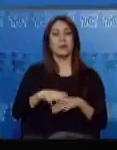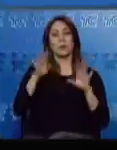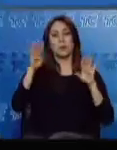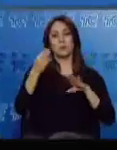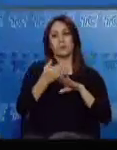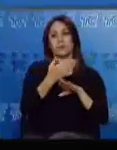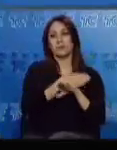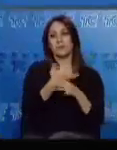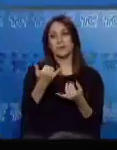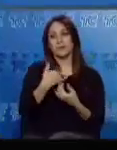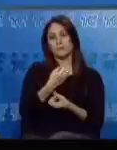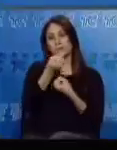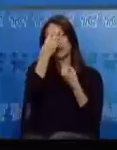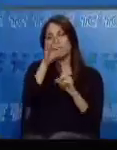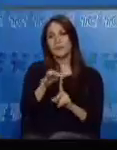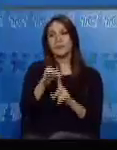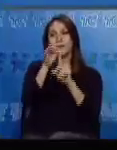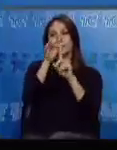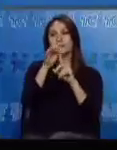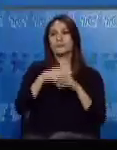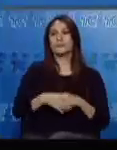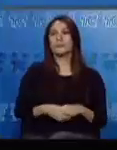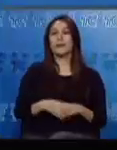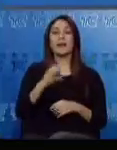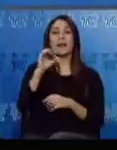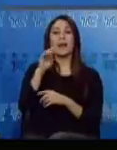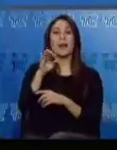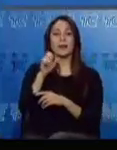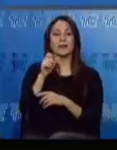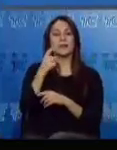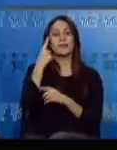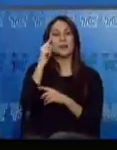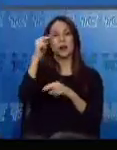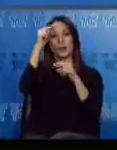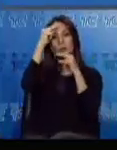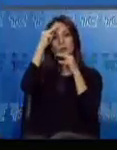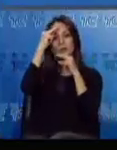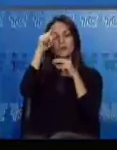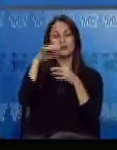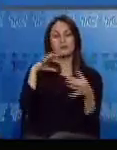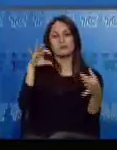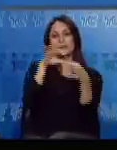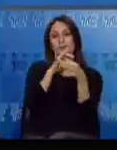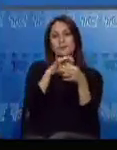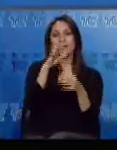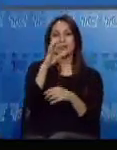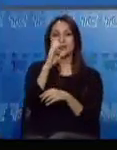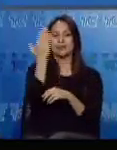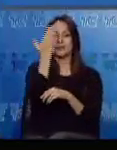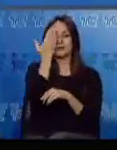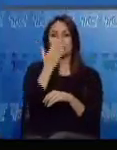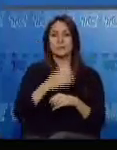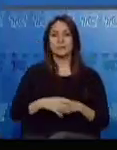9 meses. Este es un informe especial de María Fernanda Herrera, de Cable Noticias, para el noticiero de nuestra cadena aliada TC Televisión.